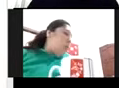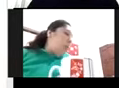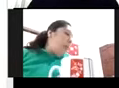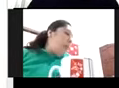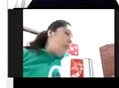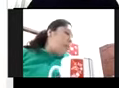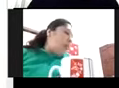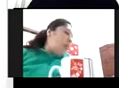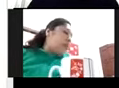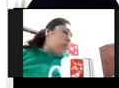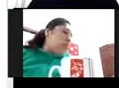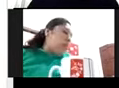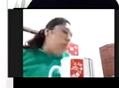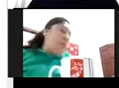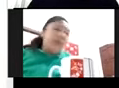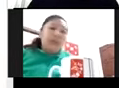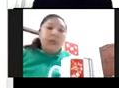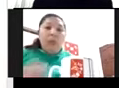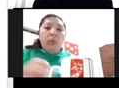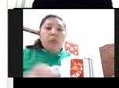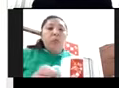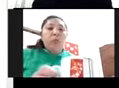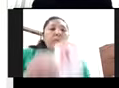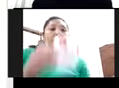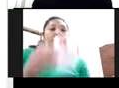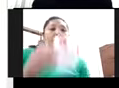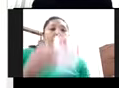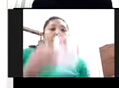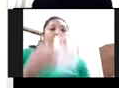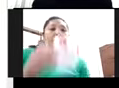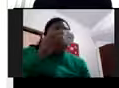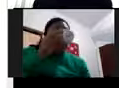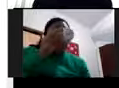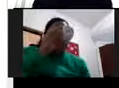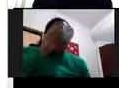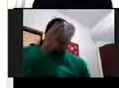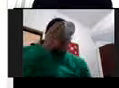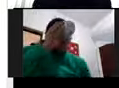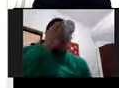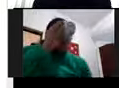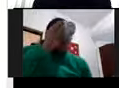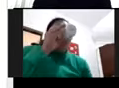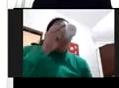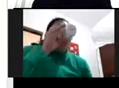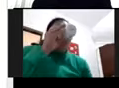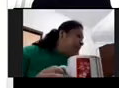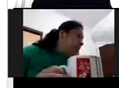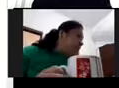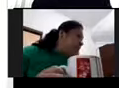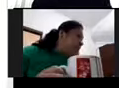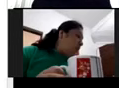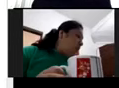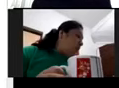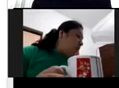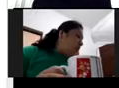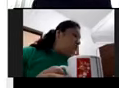subsanar deficiencias estrictamente formales y no sustanciales de una contratación, como pueden ser la inscripción en el registro